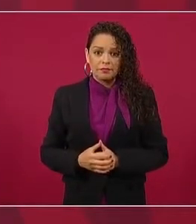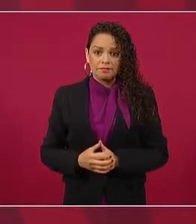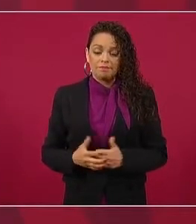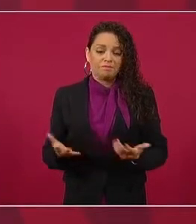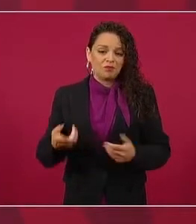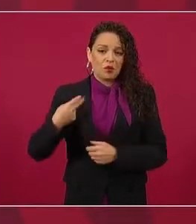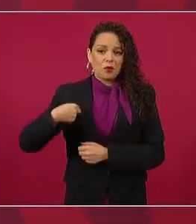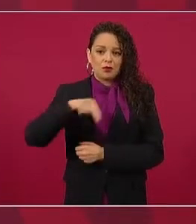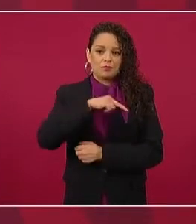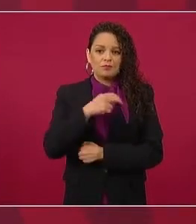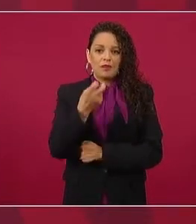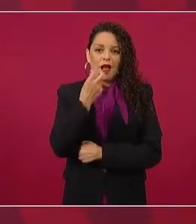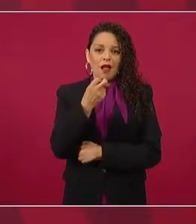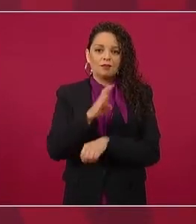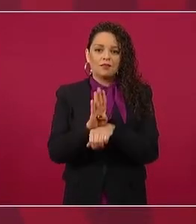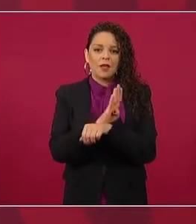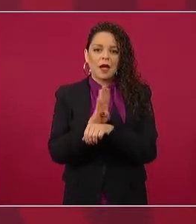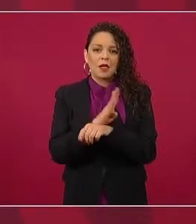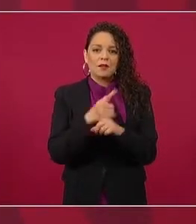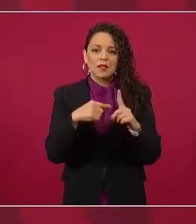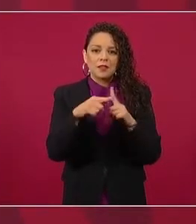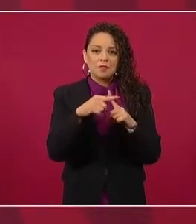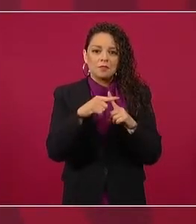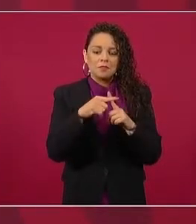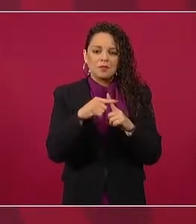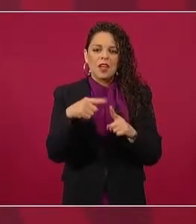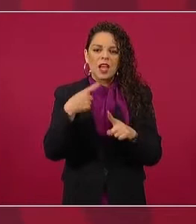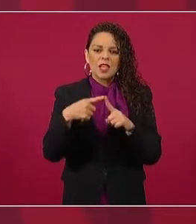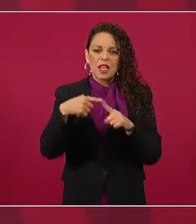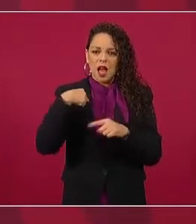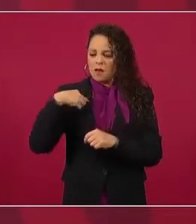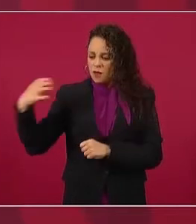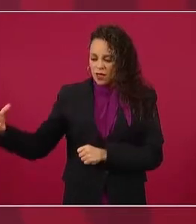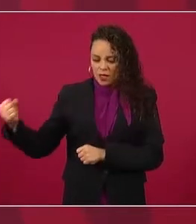esa ventaja de que nos eligió el pueblo,